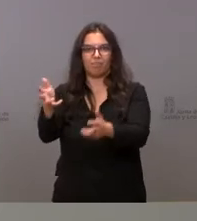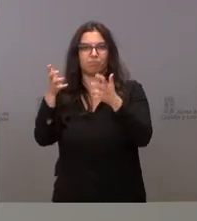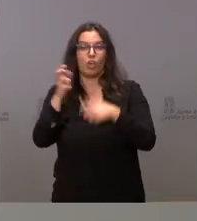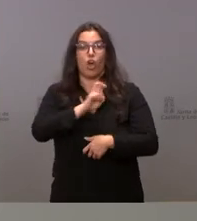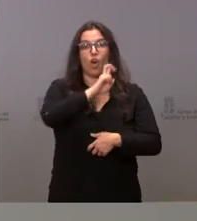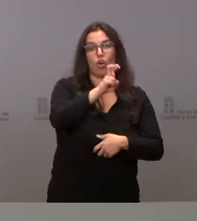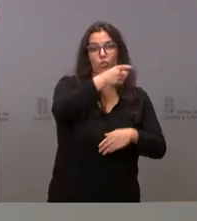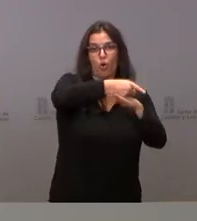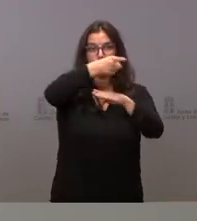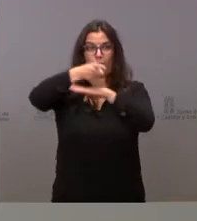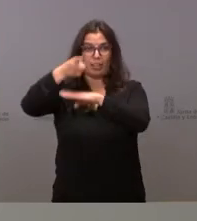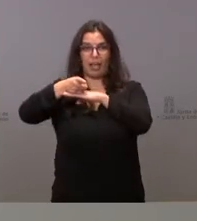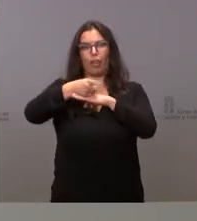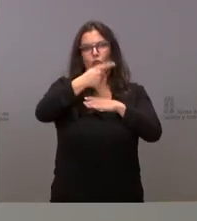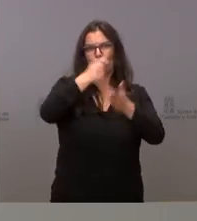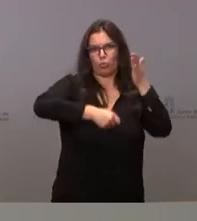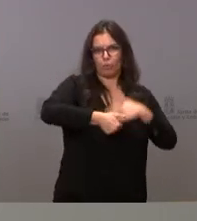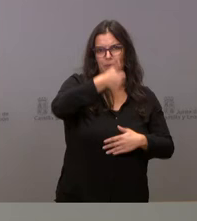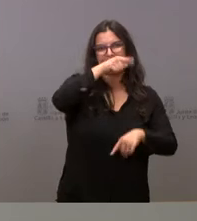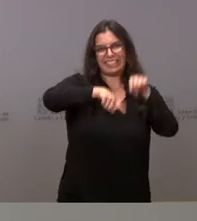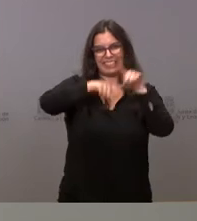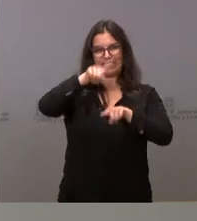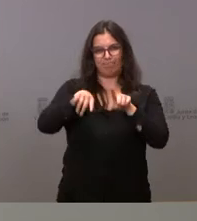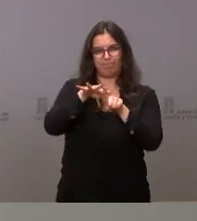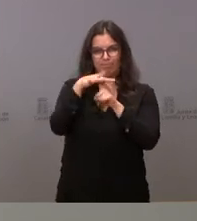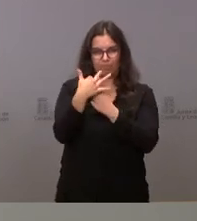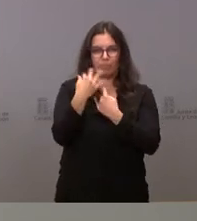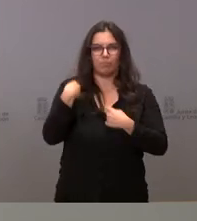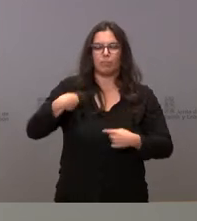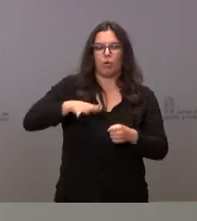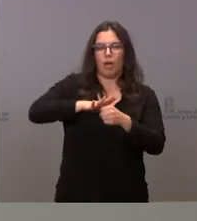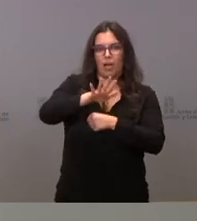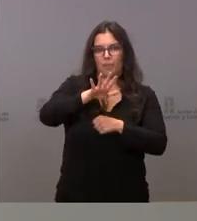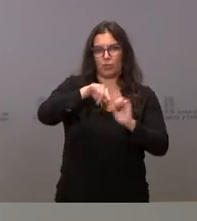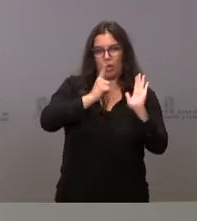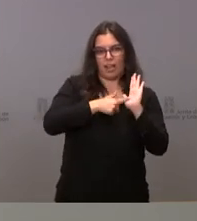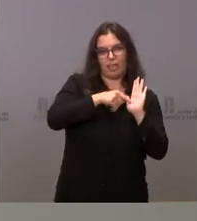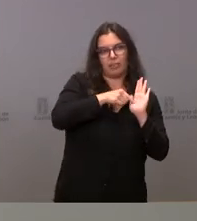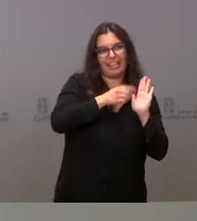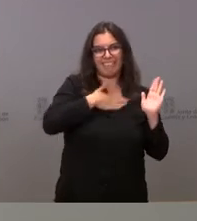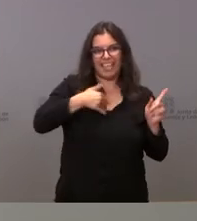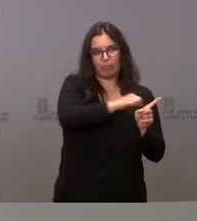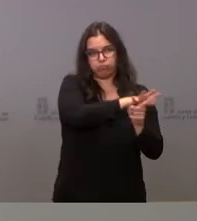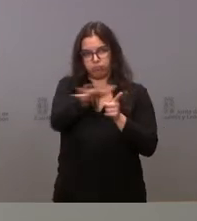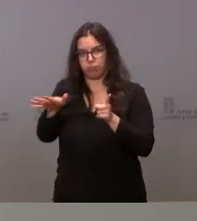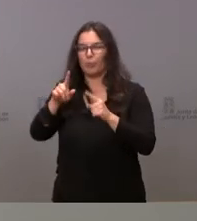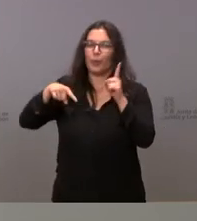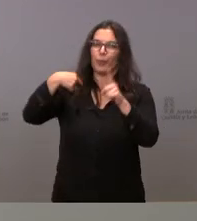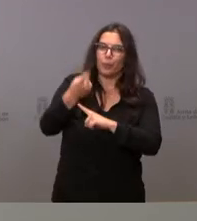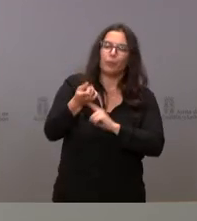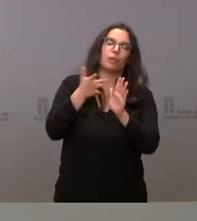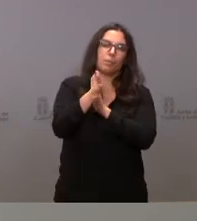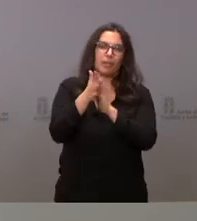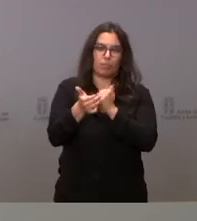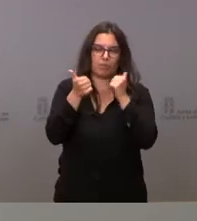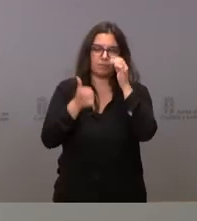que están también bajo la cobertura y dentro del ámbito de aplicación de la futura ley. Pero esto lo explicaremos un poquito más